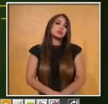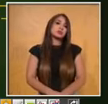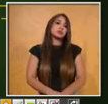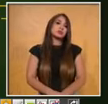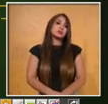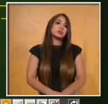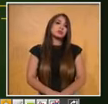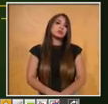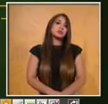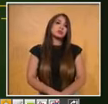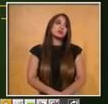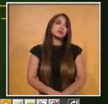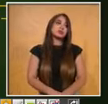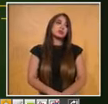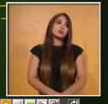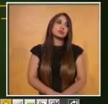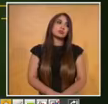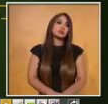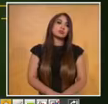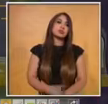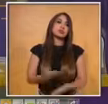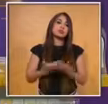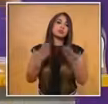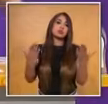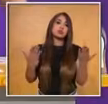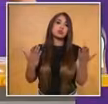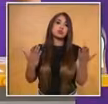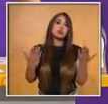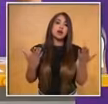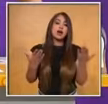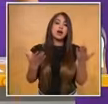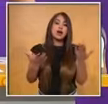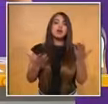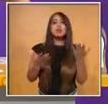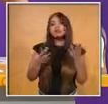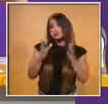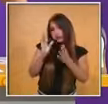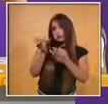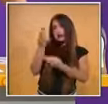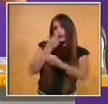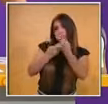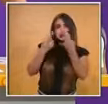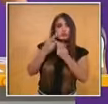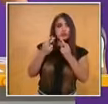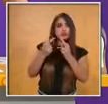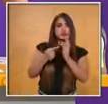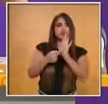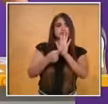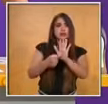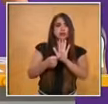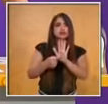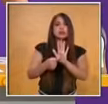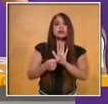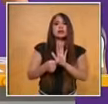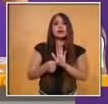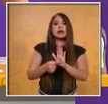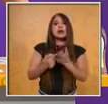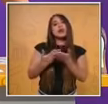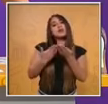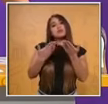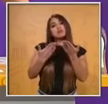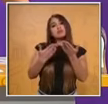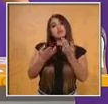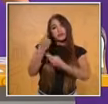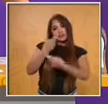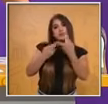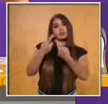las respuestas. Nos vamos a ir a un corte, te dejamos en la pantalla el crucigrama y volvemos con la clase de naturales. Ya por favor, ten listos